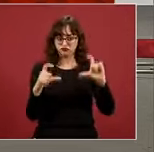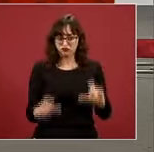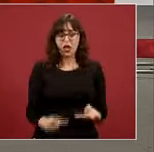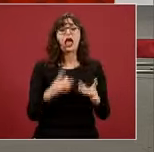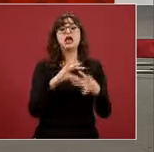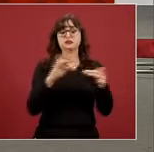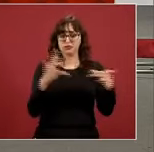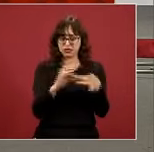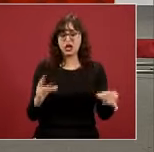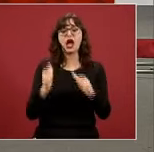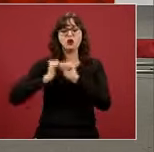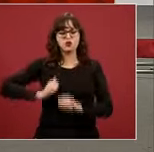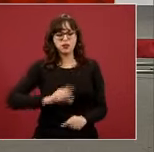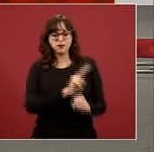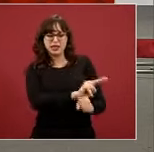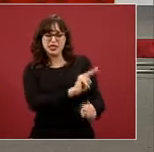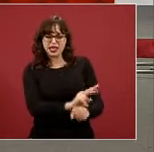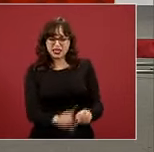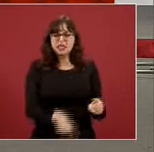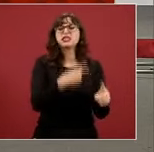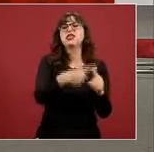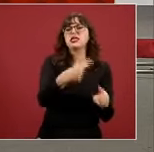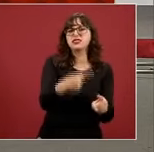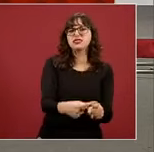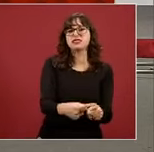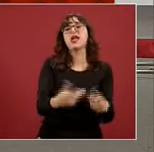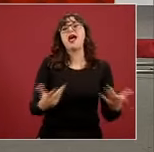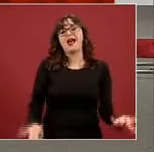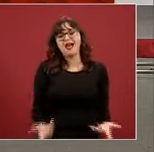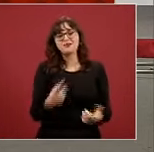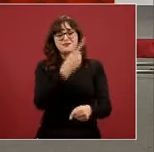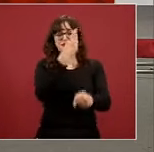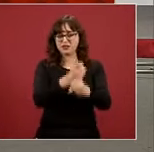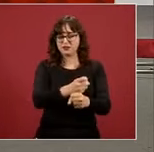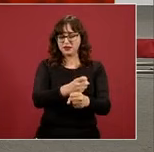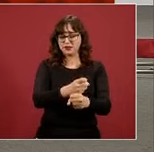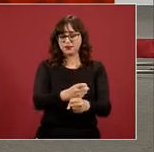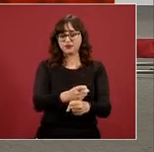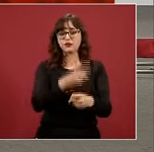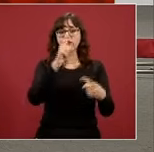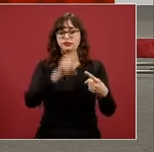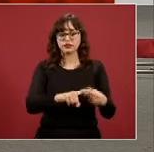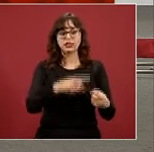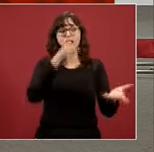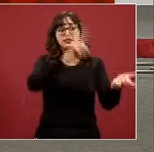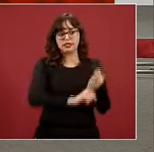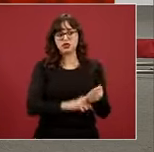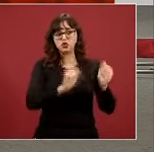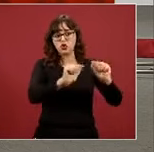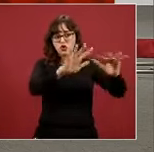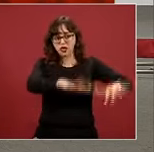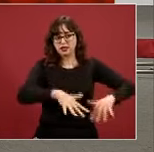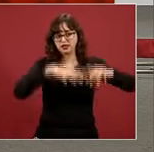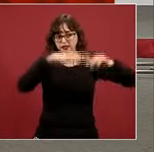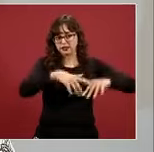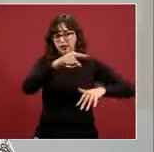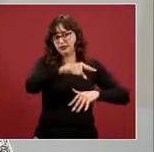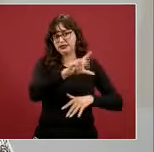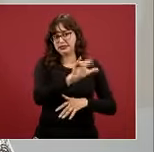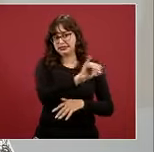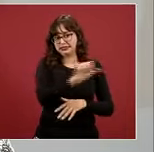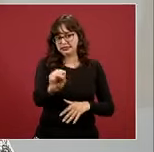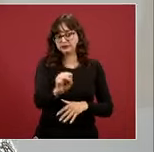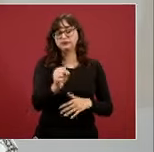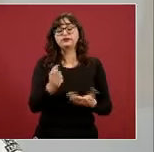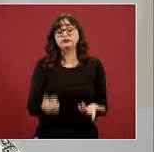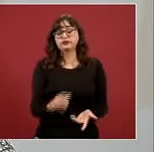autoridades fiscalizadoras. La primera es la propia Asamblea General, porque se plantea